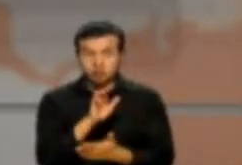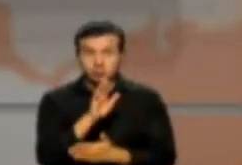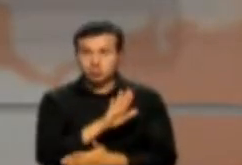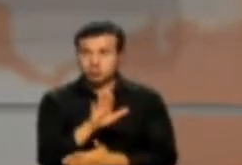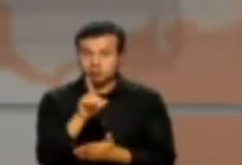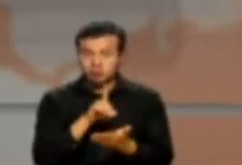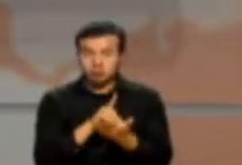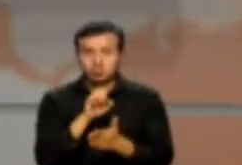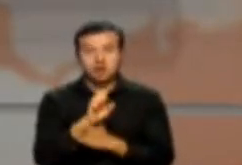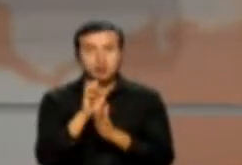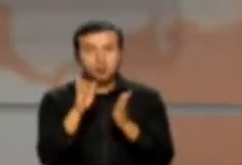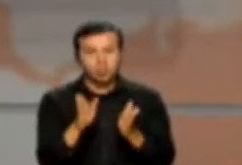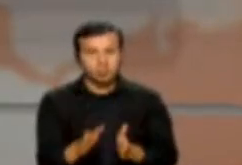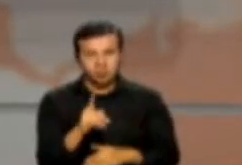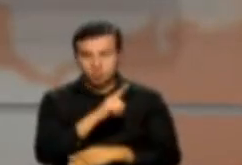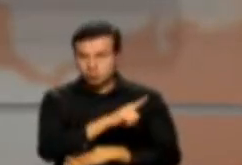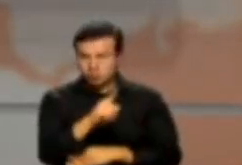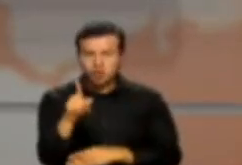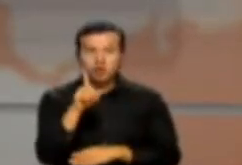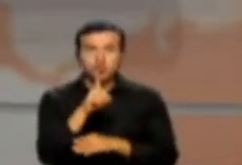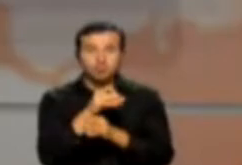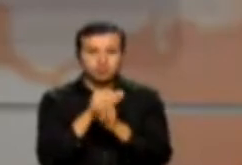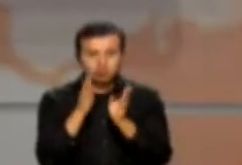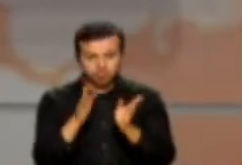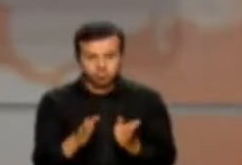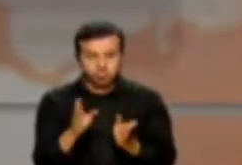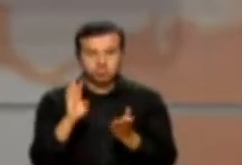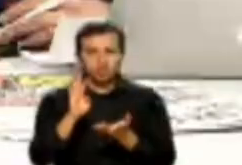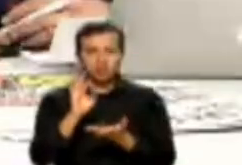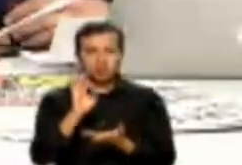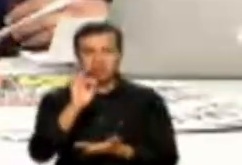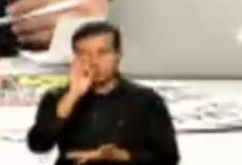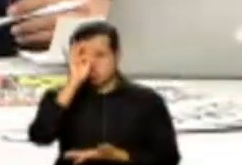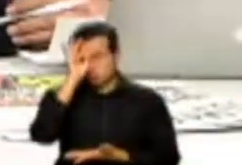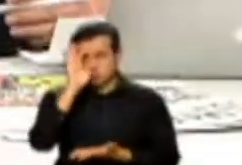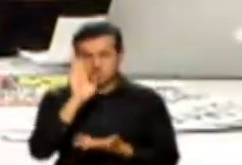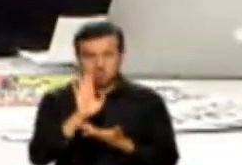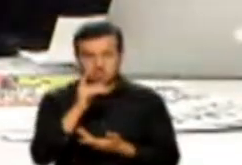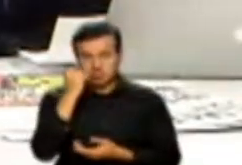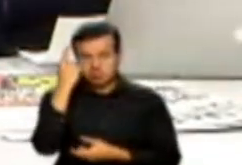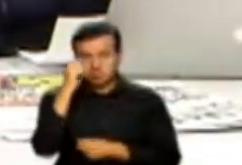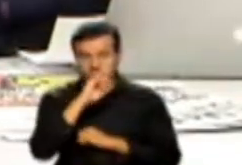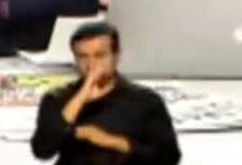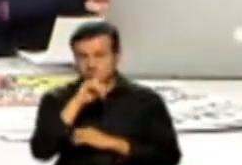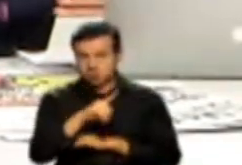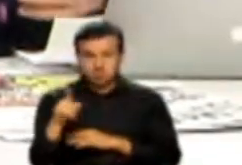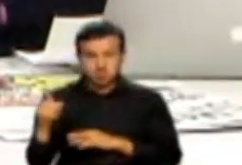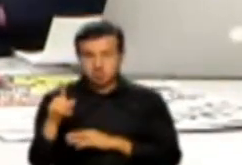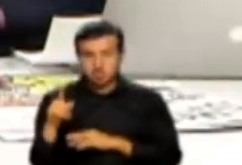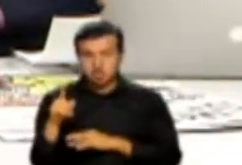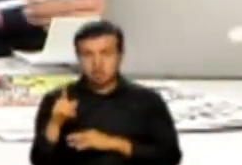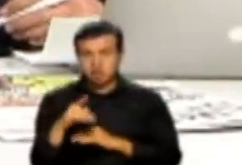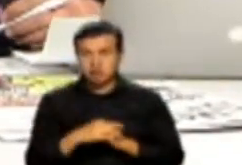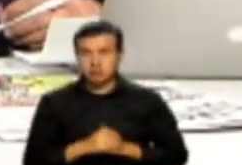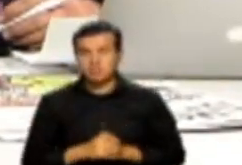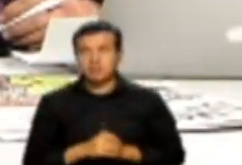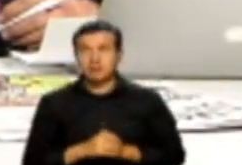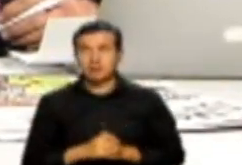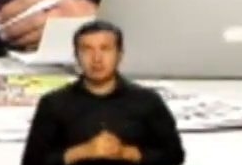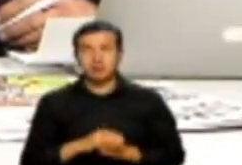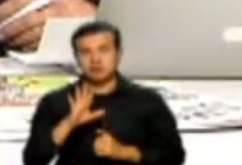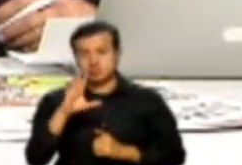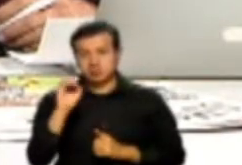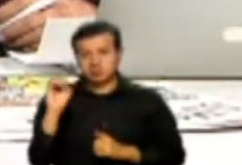ecuatorianos médicos funcionarios del hospital carlos andrade marín entendemos que es medio centenar de profesionales